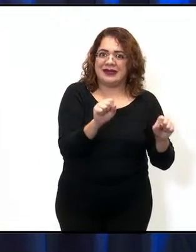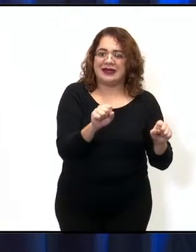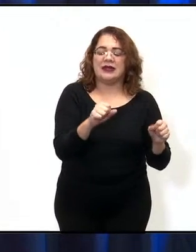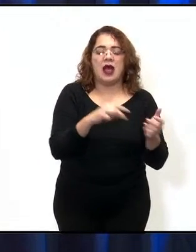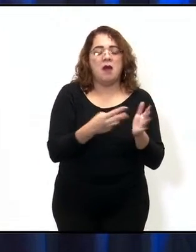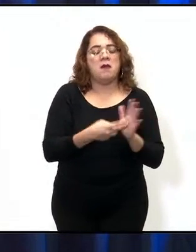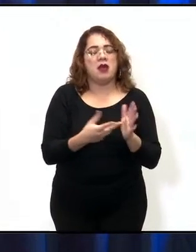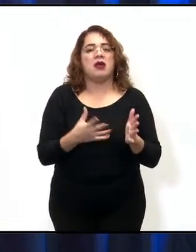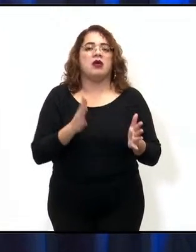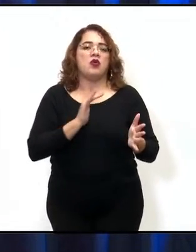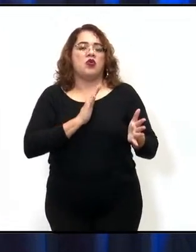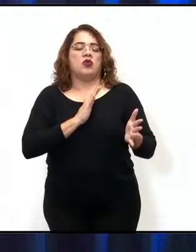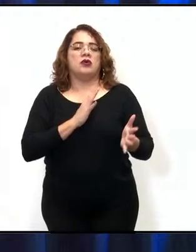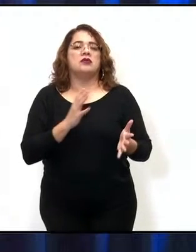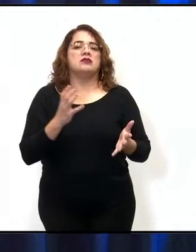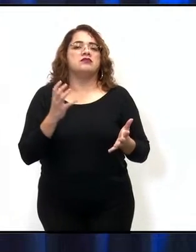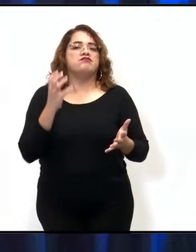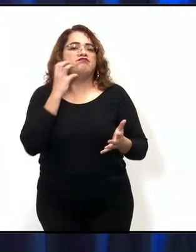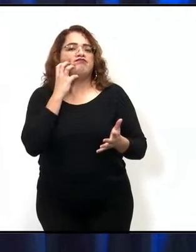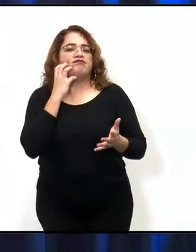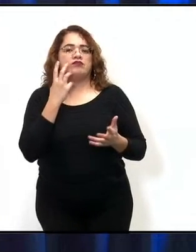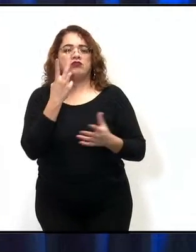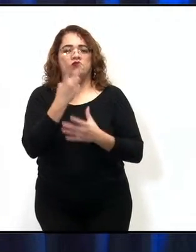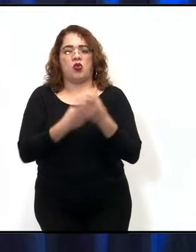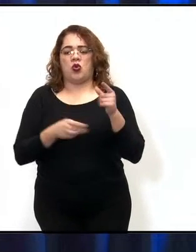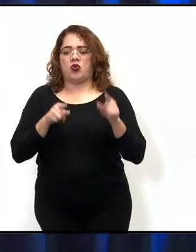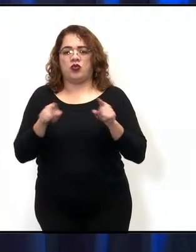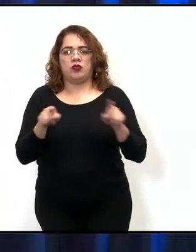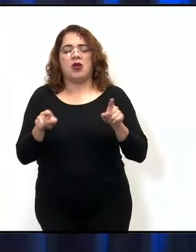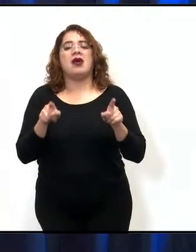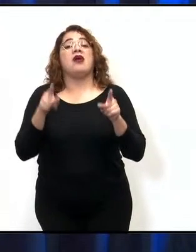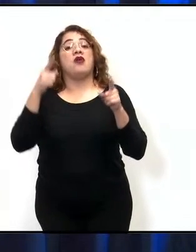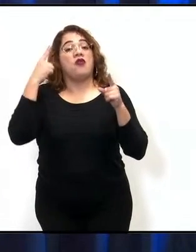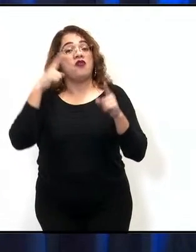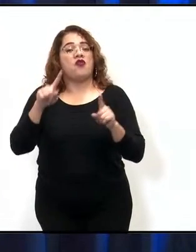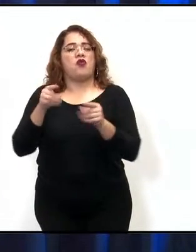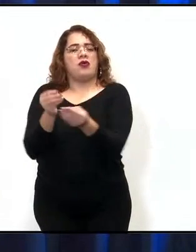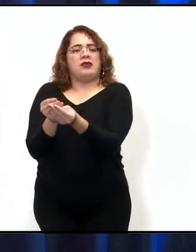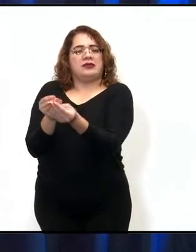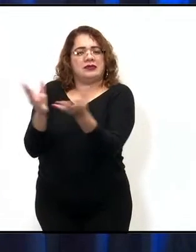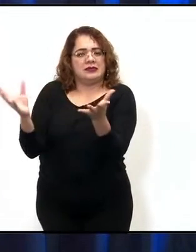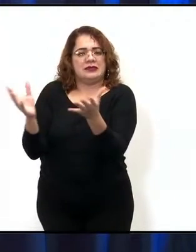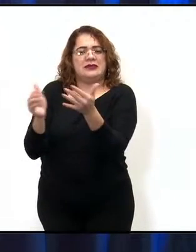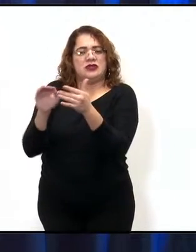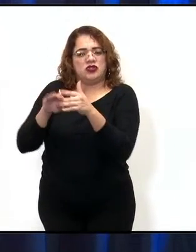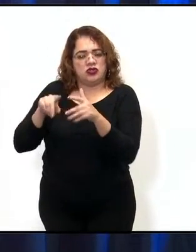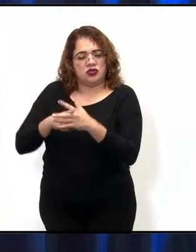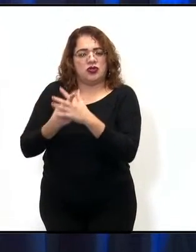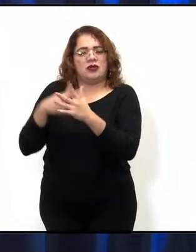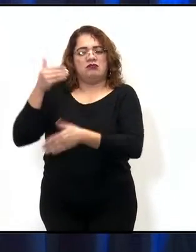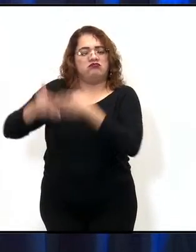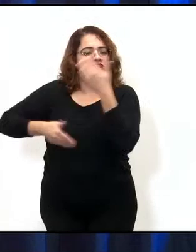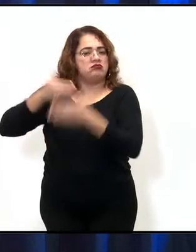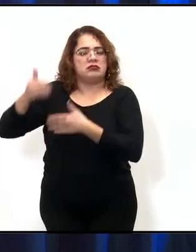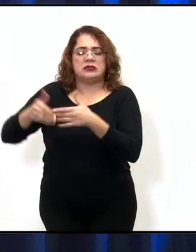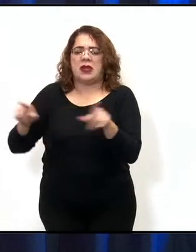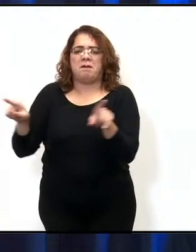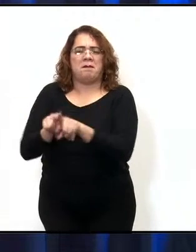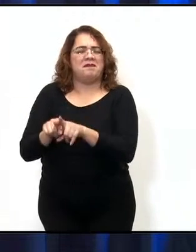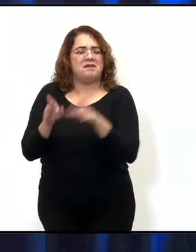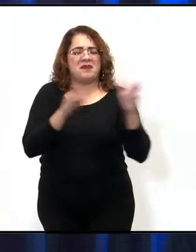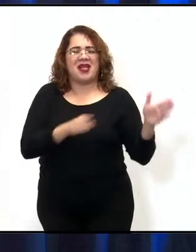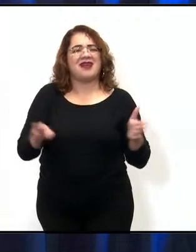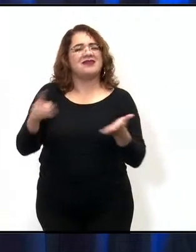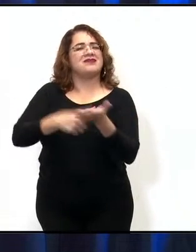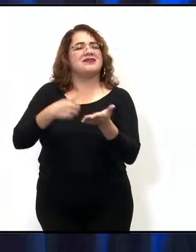la vacuna de Moderna que se va a estar dando a esos profesionales de primera